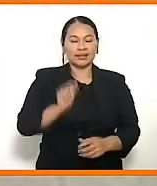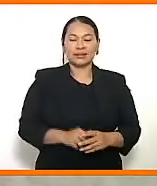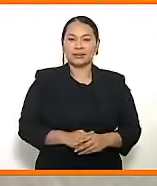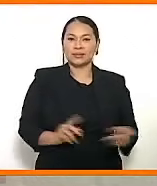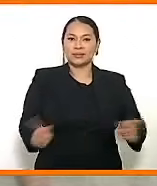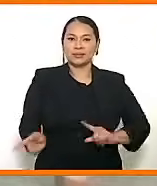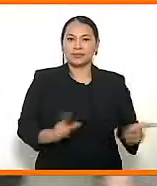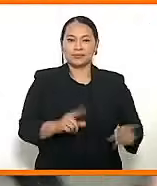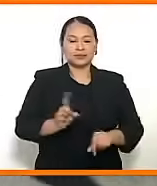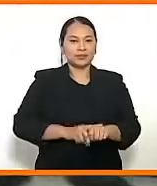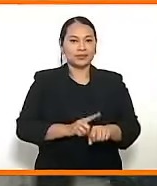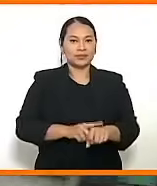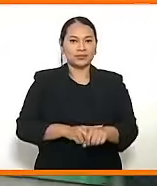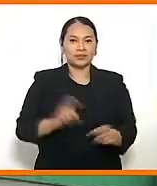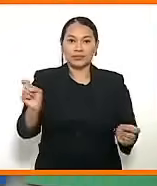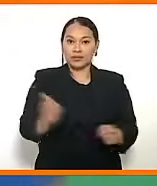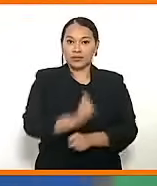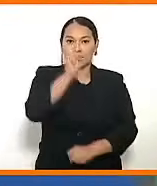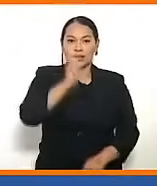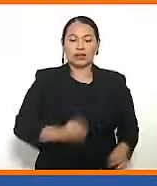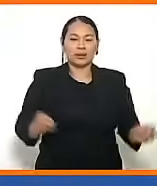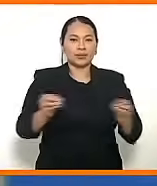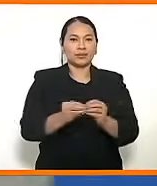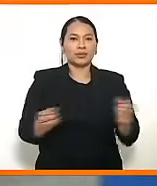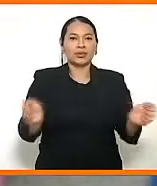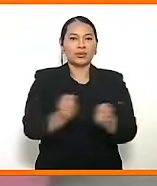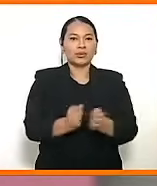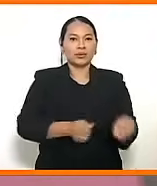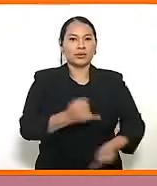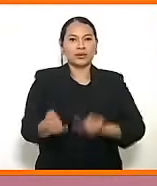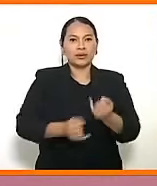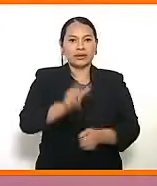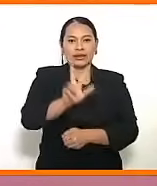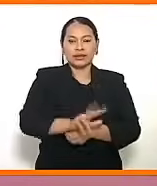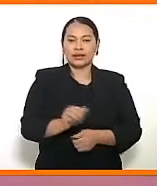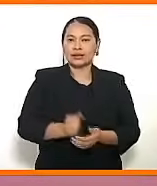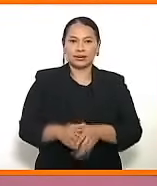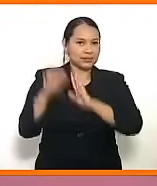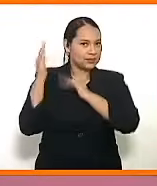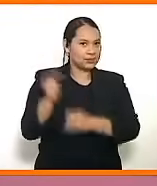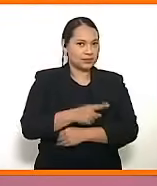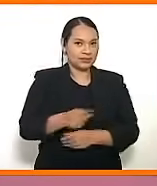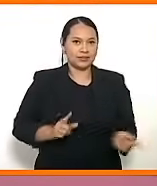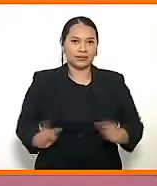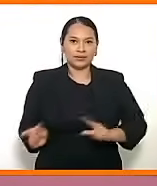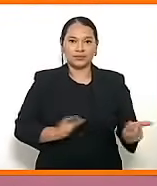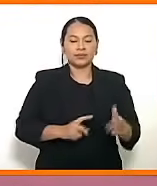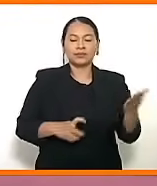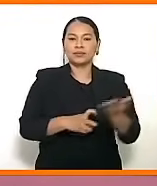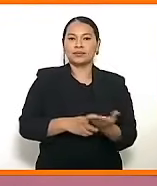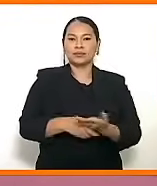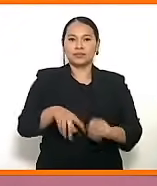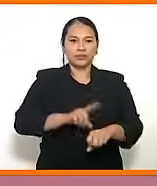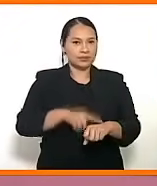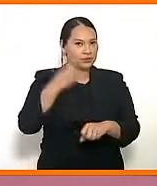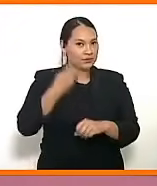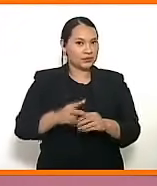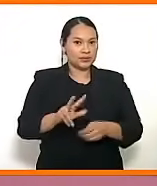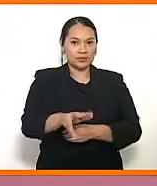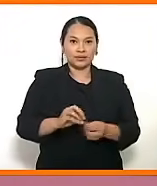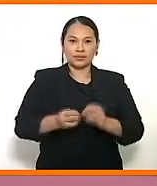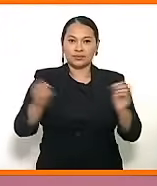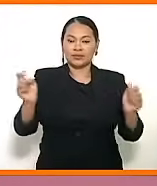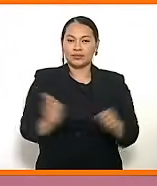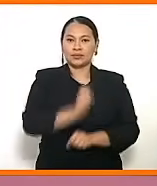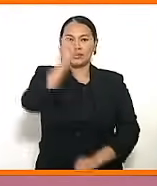se ha llegado el momento de ganar mucho más junto a Juga 3. Espero que tengas tu boleto en mano porque conoceremos esos tres dígitos